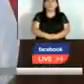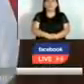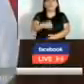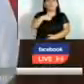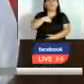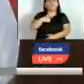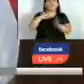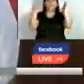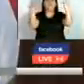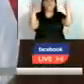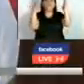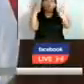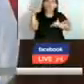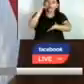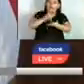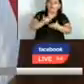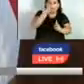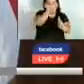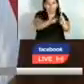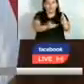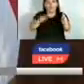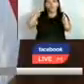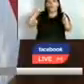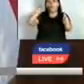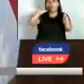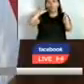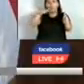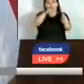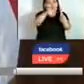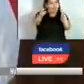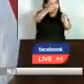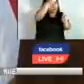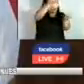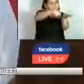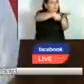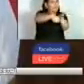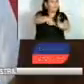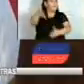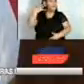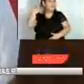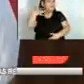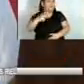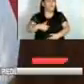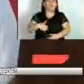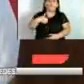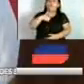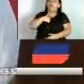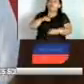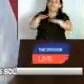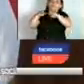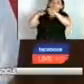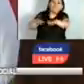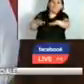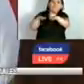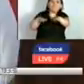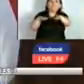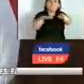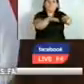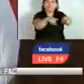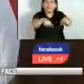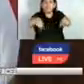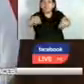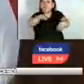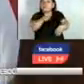Reitero mis felicitaciones al señor Salgado por haber ganado la alcaldía municipal de San Miguel. Y quiero agradecerles inmensamente a